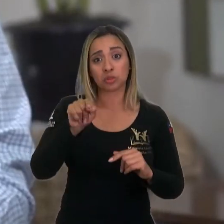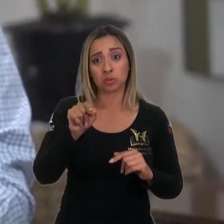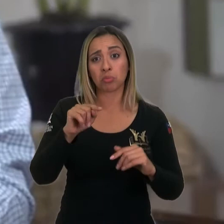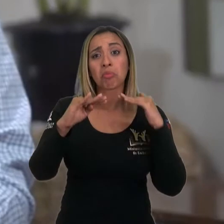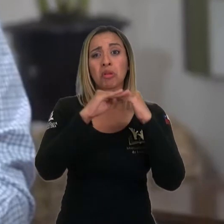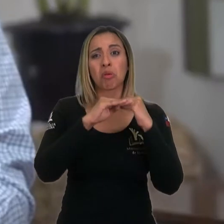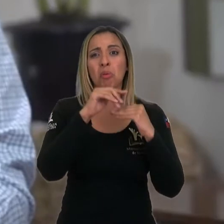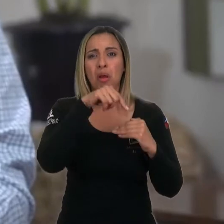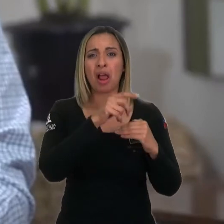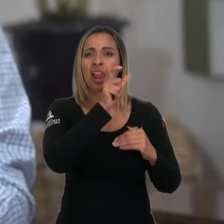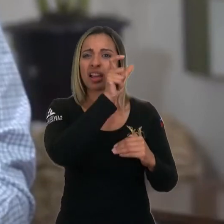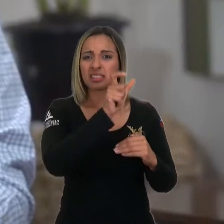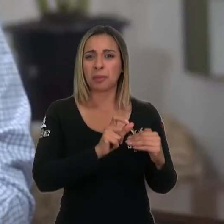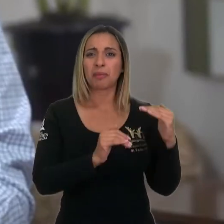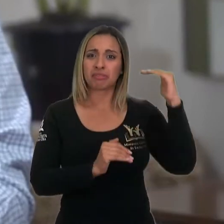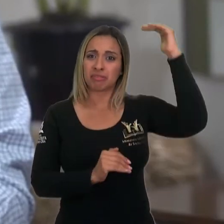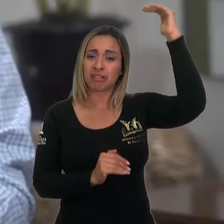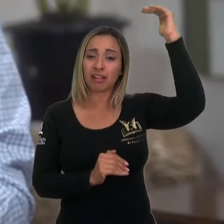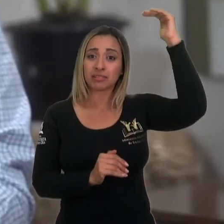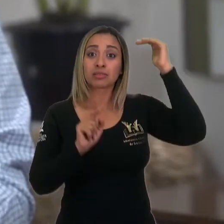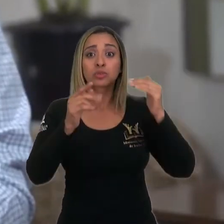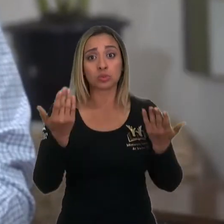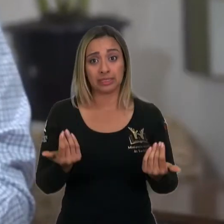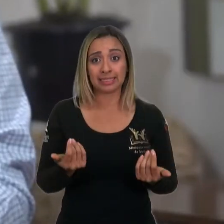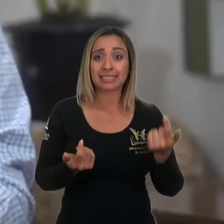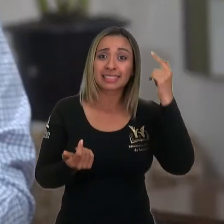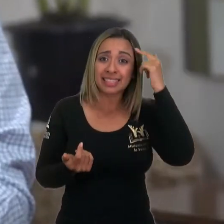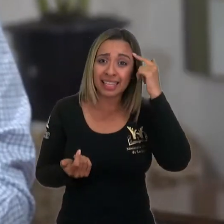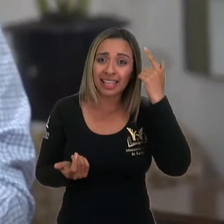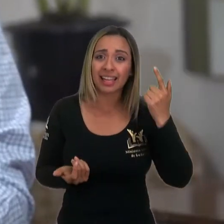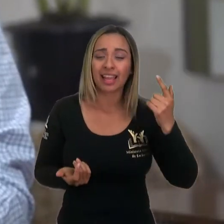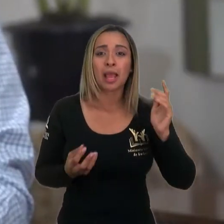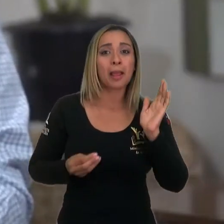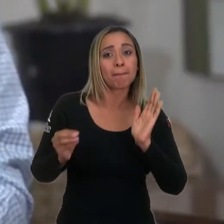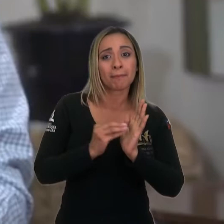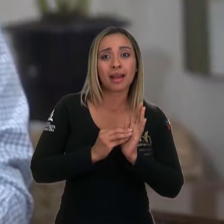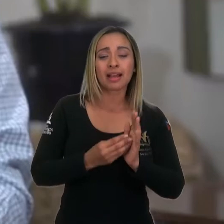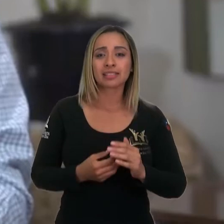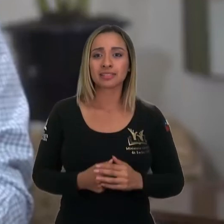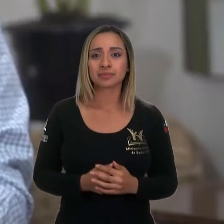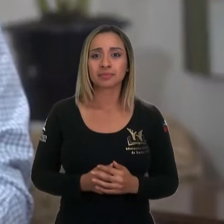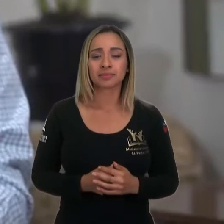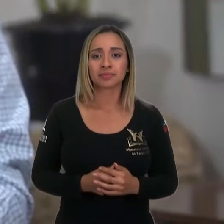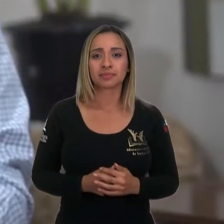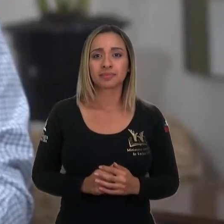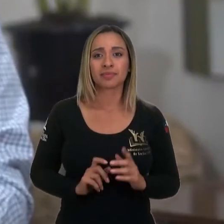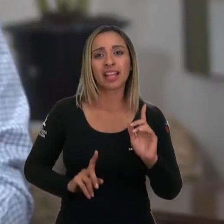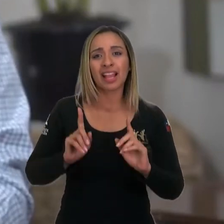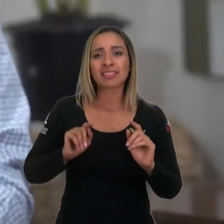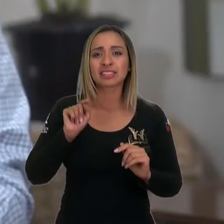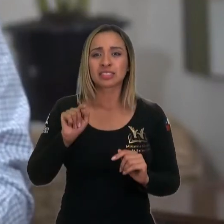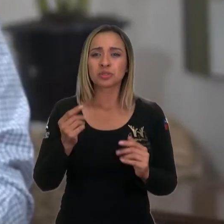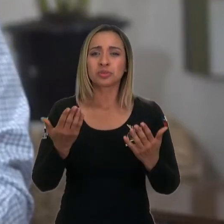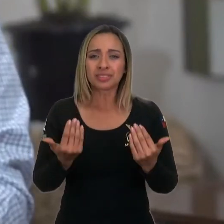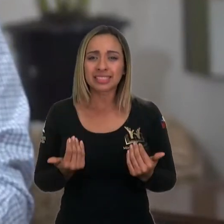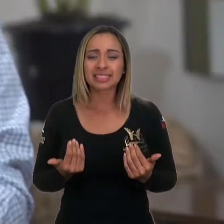Necesitas creer, necesitas volverte como un niño. Pues si es necesario, estos momentos, cae ahí, de